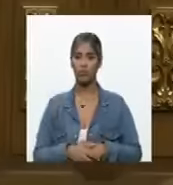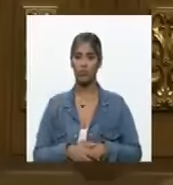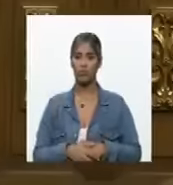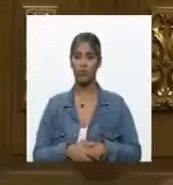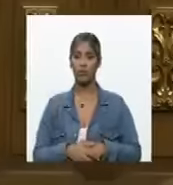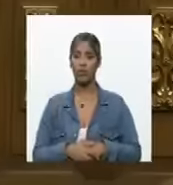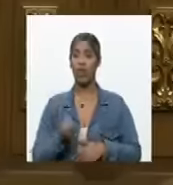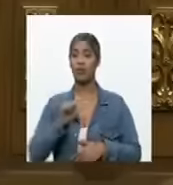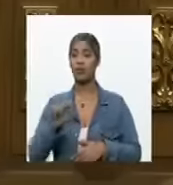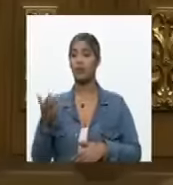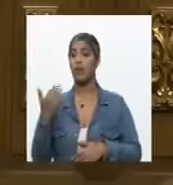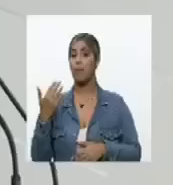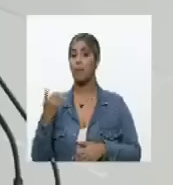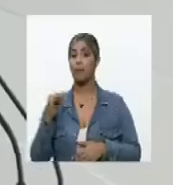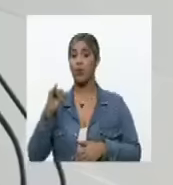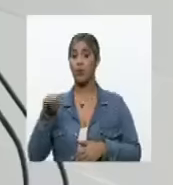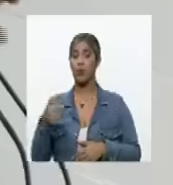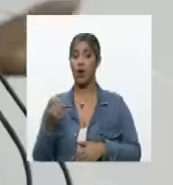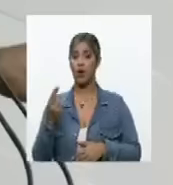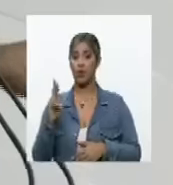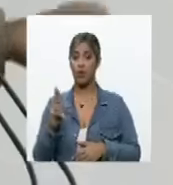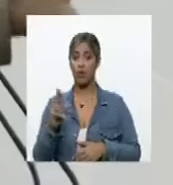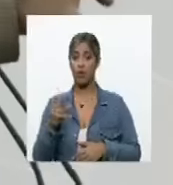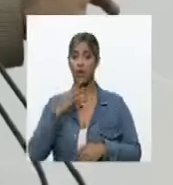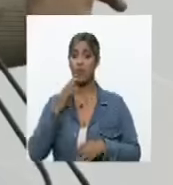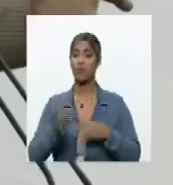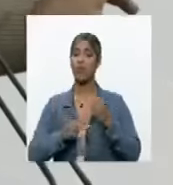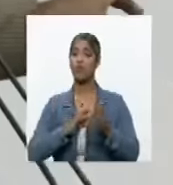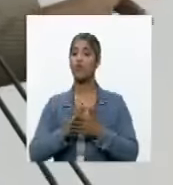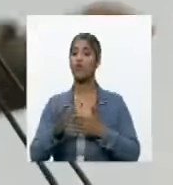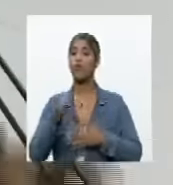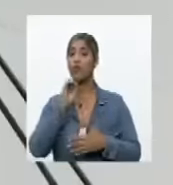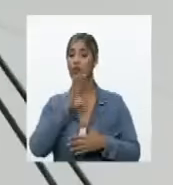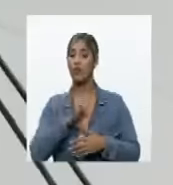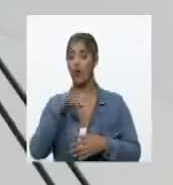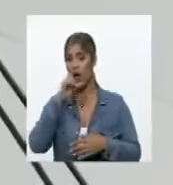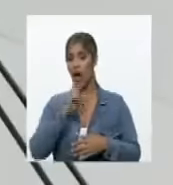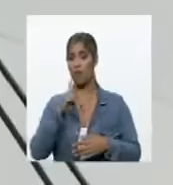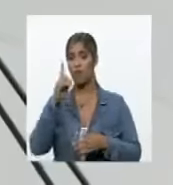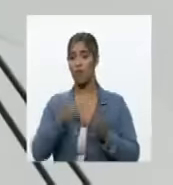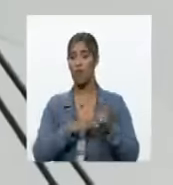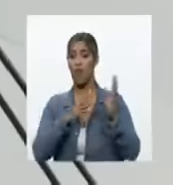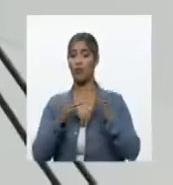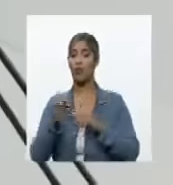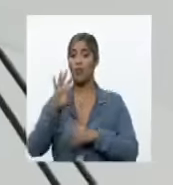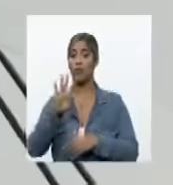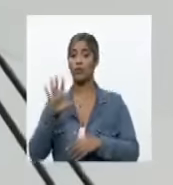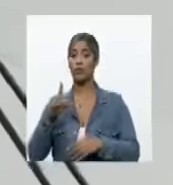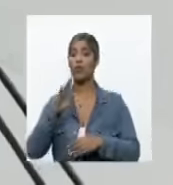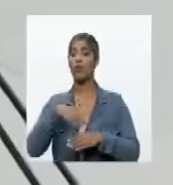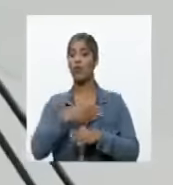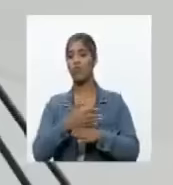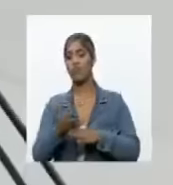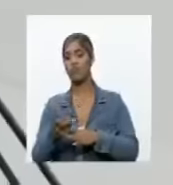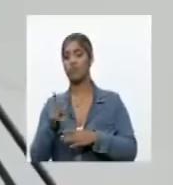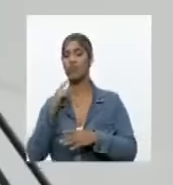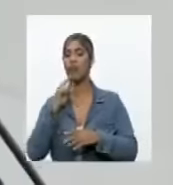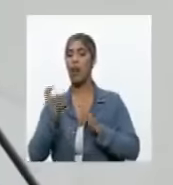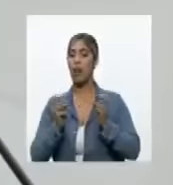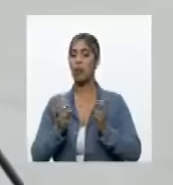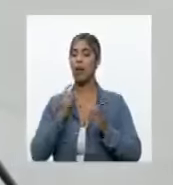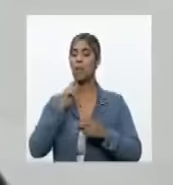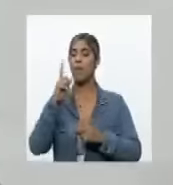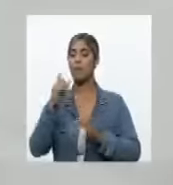Y la semana pasada, cuando Juan Romero hablaba sobre la historia del 45 y tocó aspectos de la década del 60,